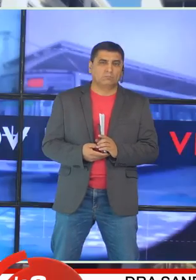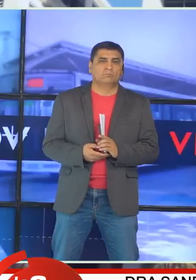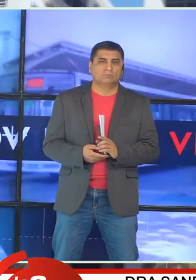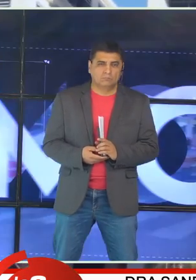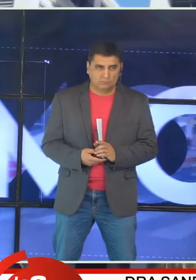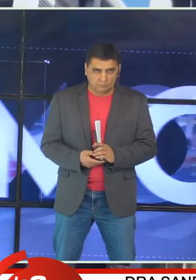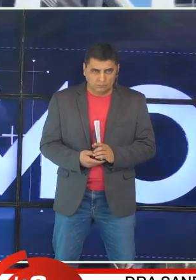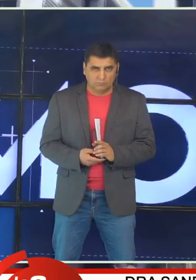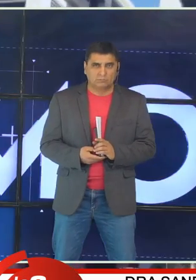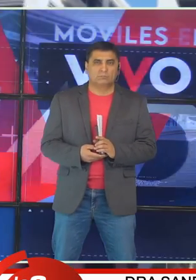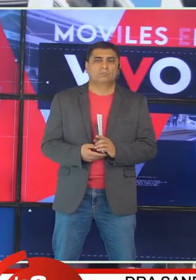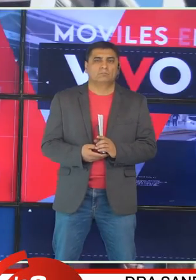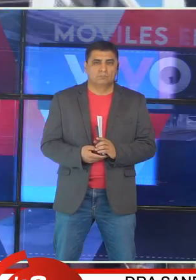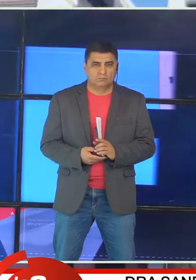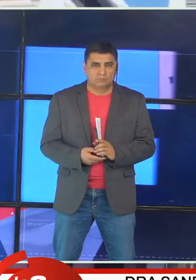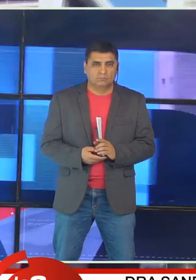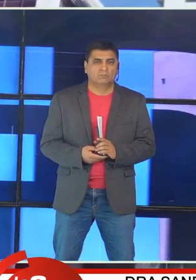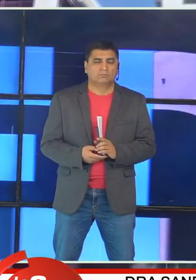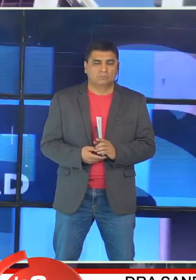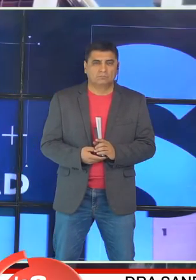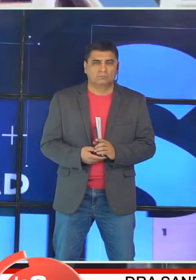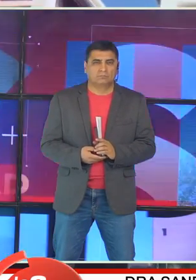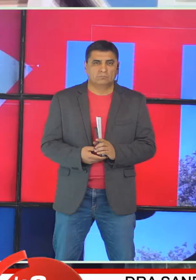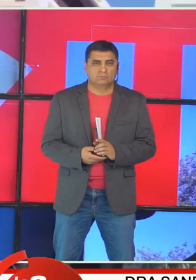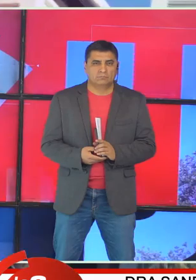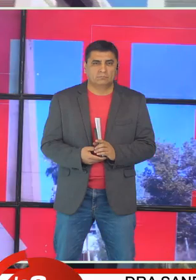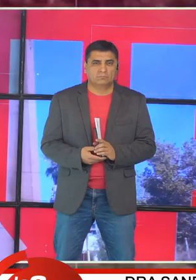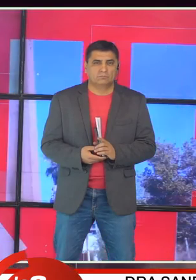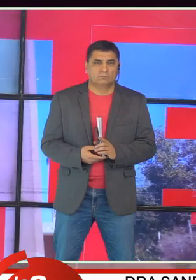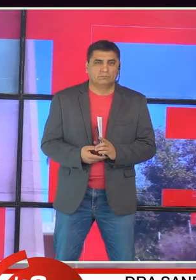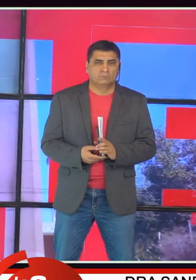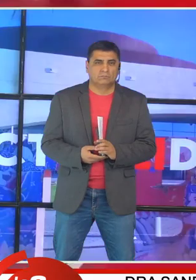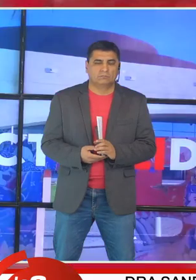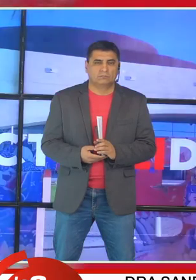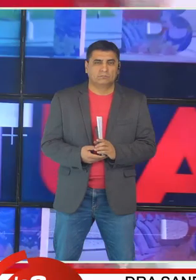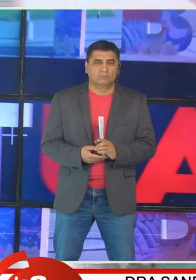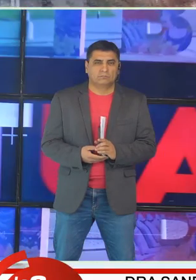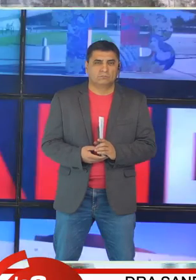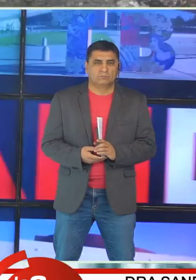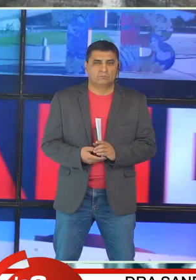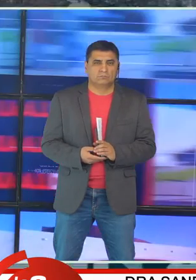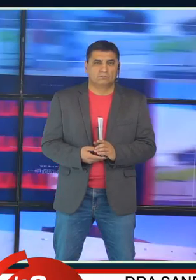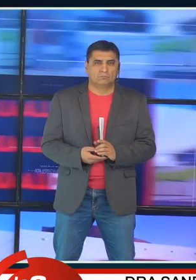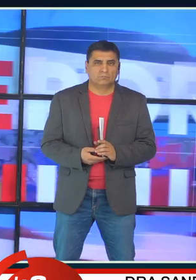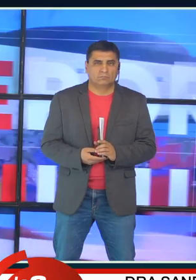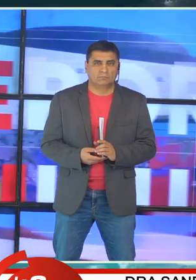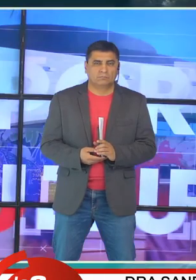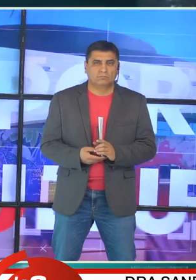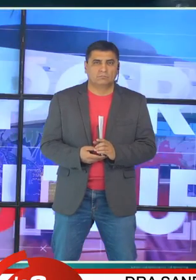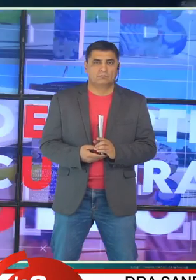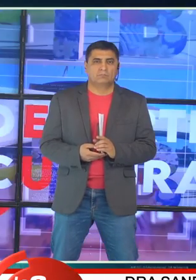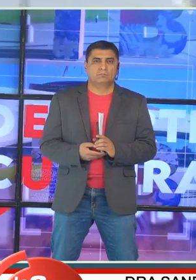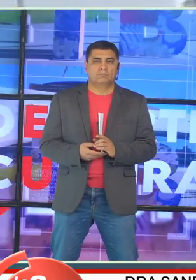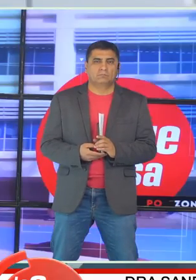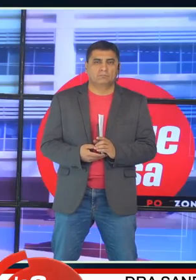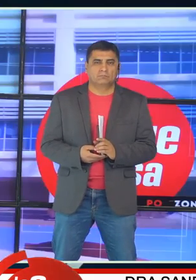la ministra a buscar nuevas alternativas, nuevas estrategias, nuevas tecnologías que acercaran a la mujer a